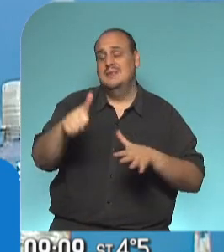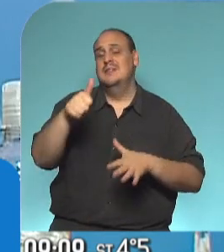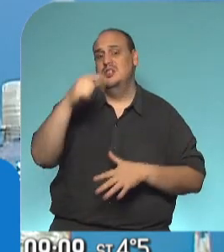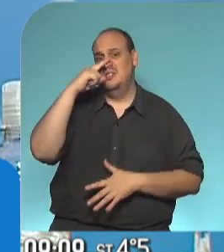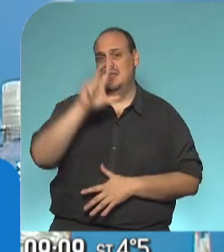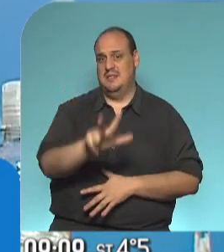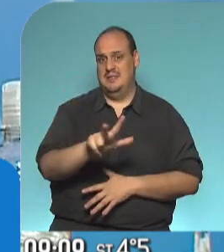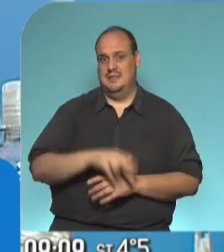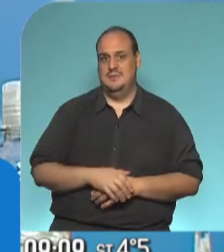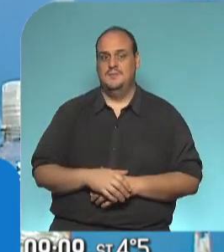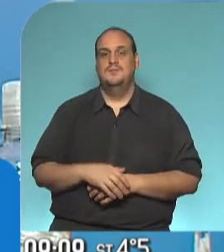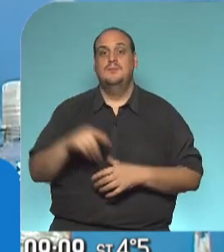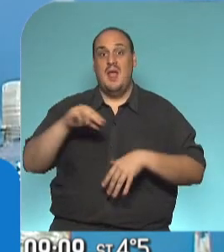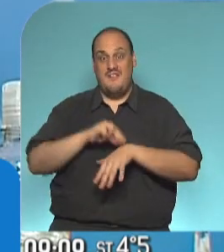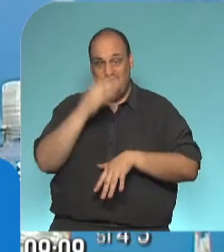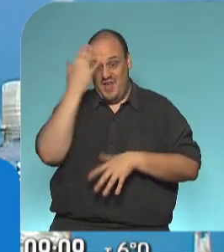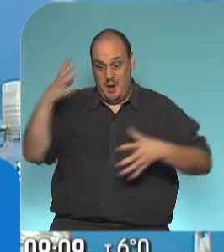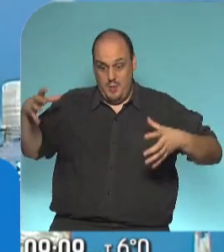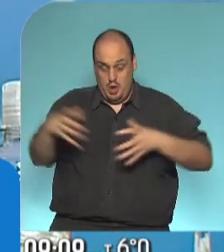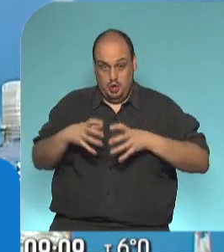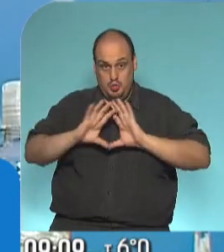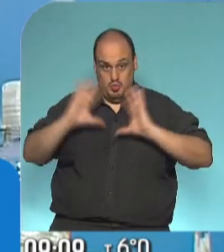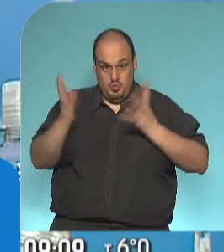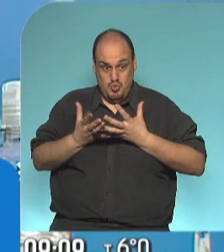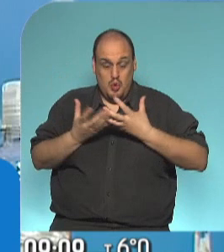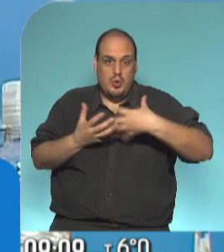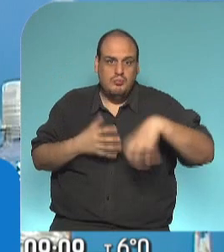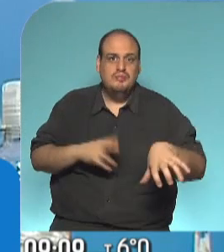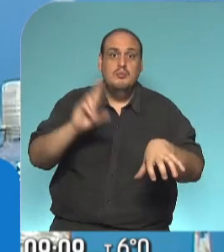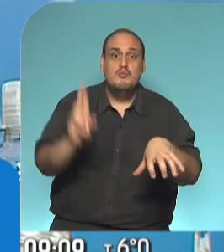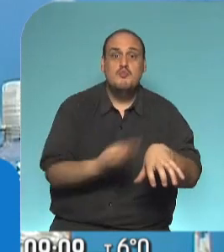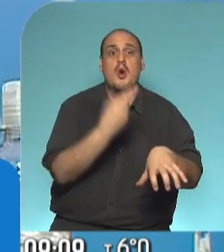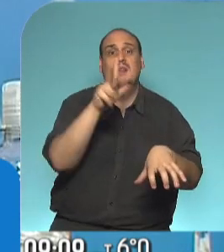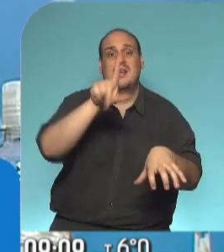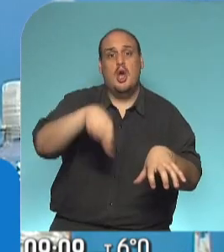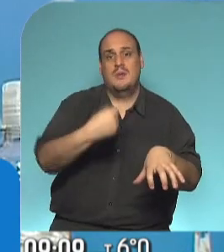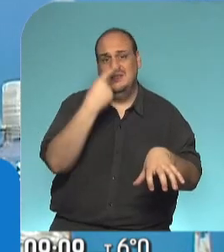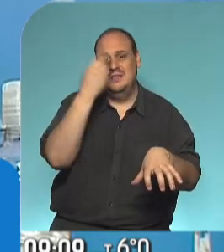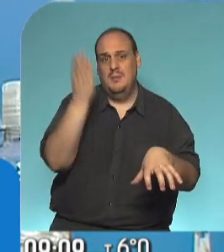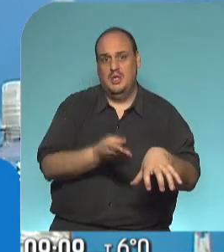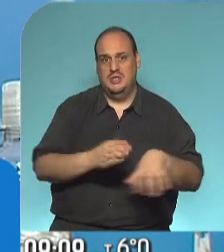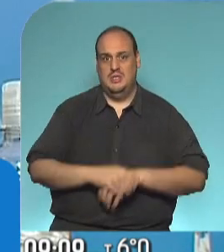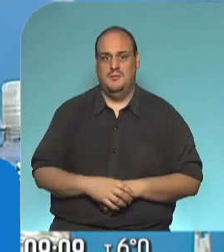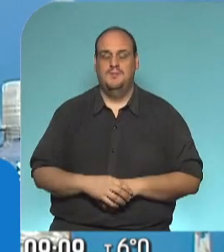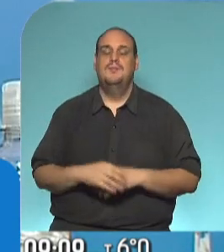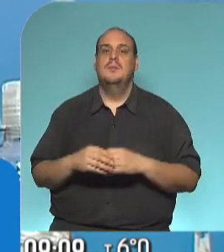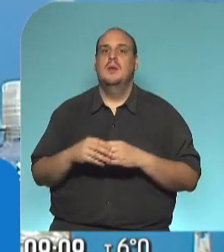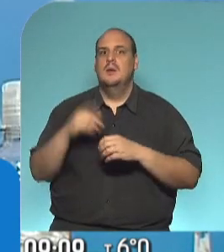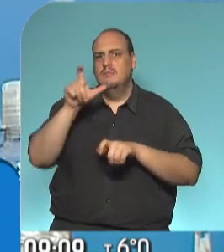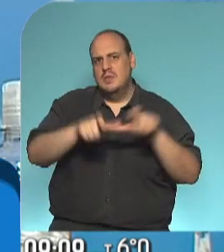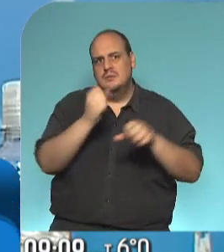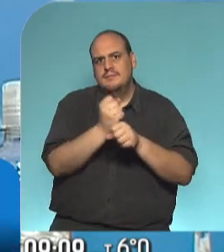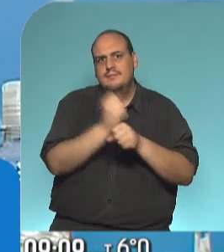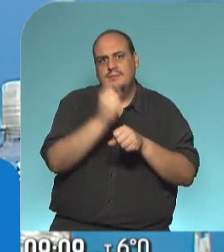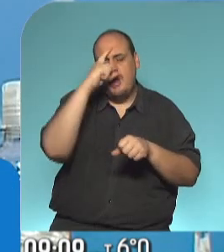388.673. La tasa de letalidad global y americana es del 3,7%. Agradecemos a los trabajadores de la